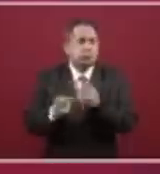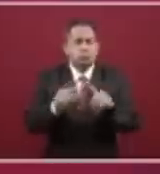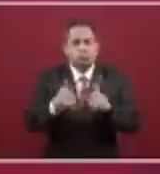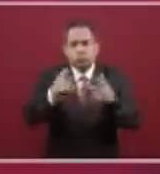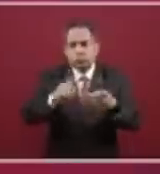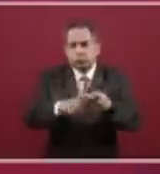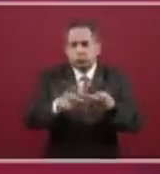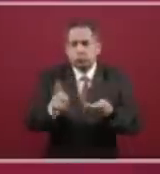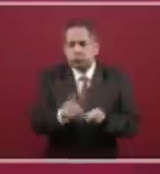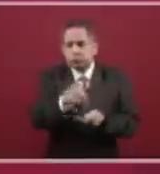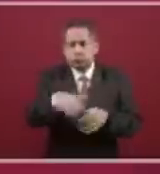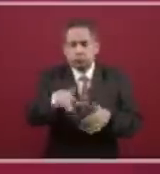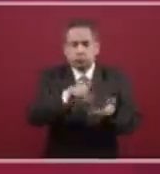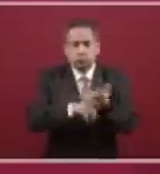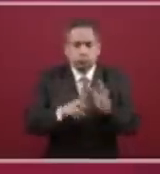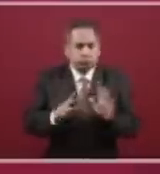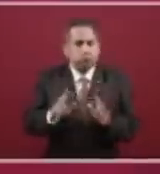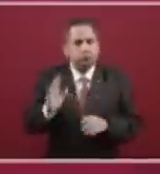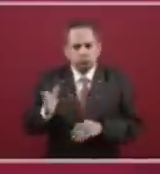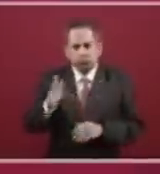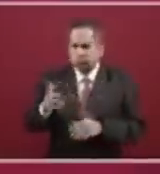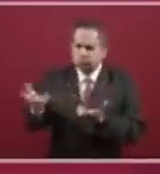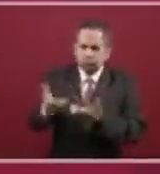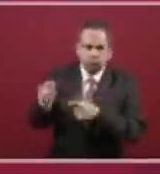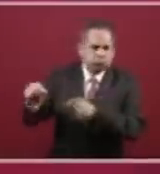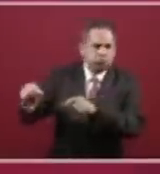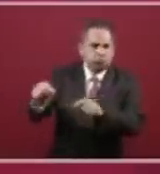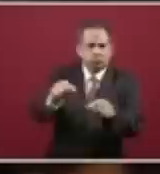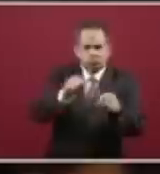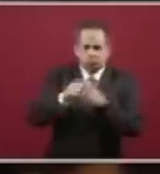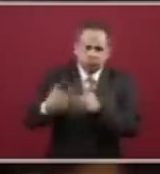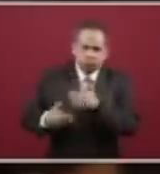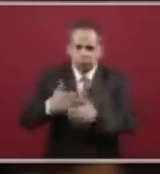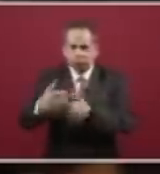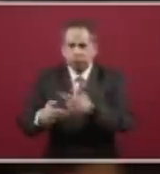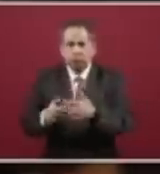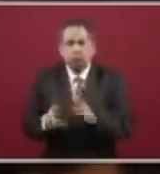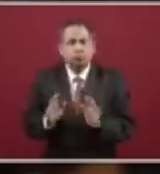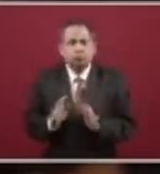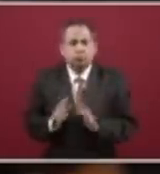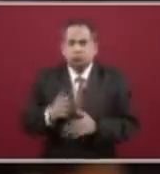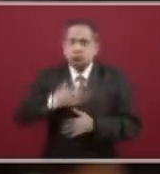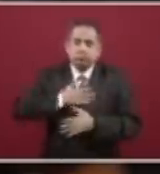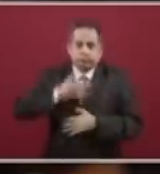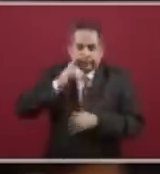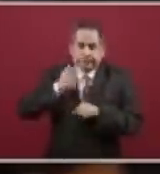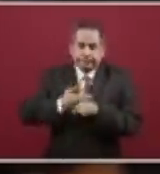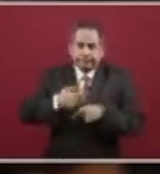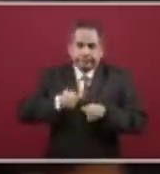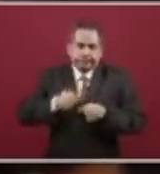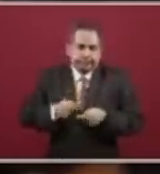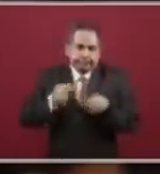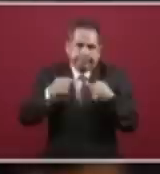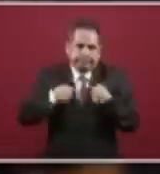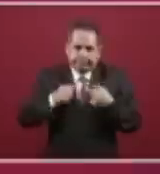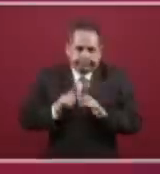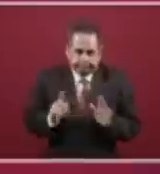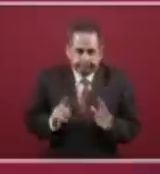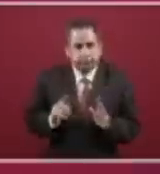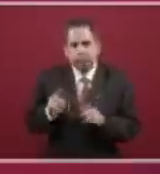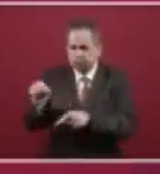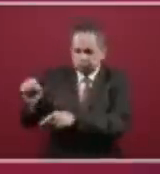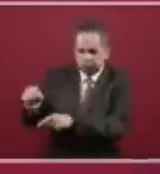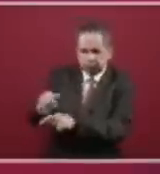originarios se han estado desarrollando nos están caminando no es mi área de competencia están